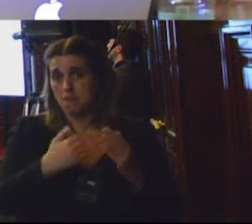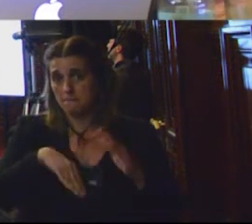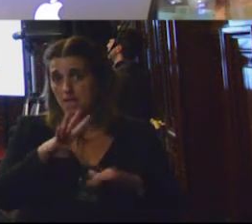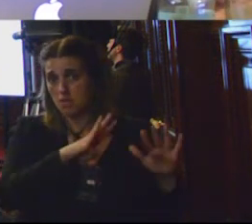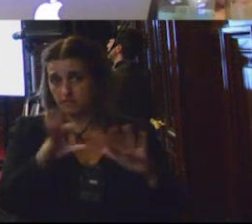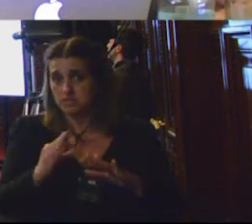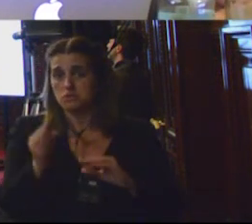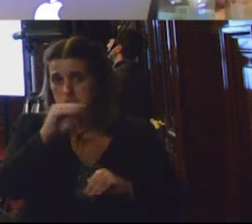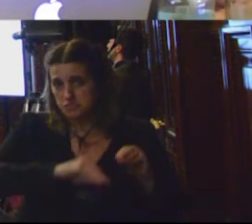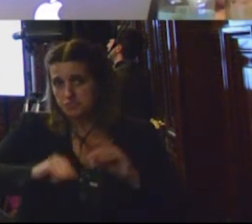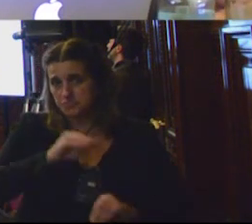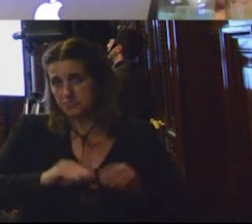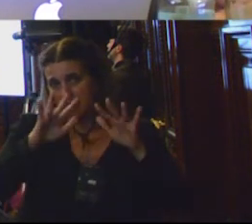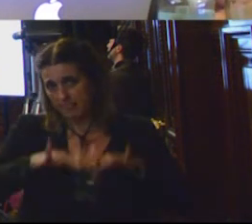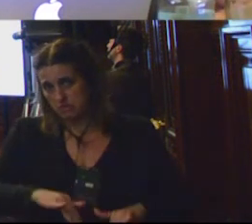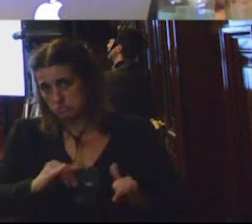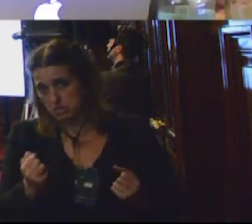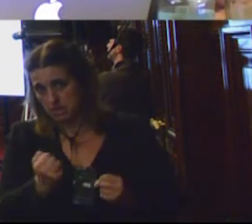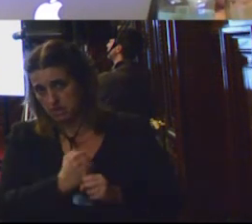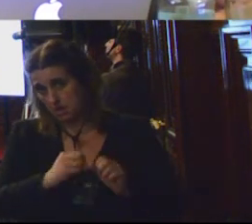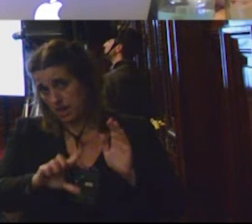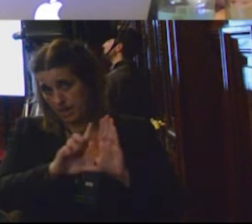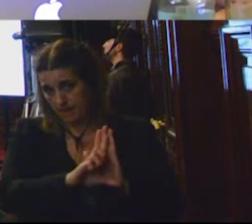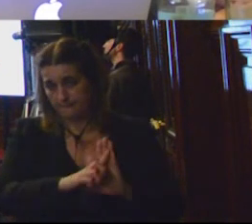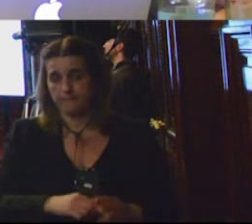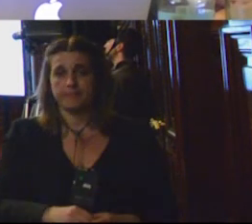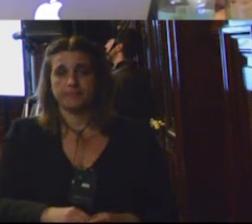texto legal. En relación a...